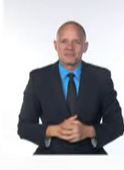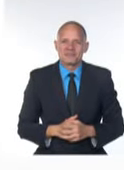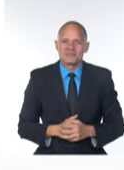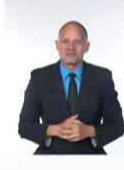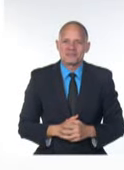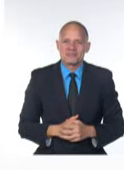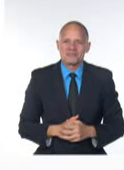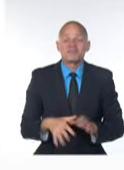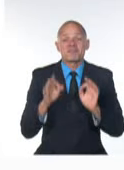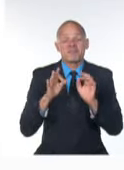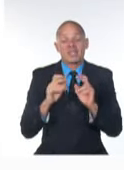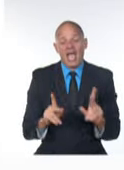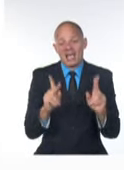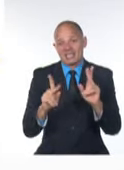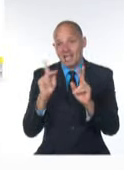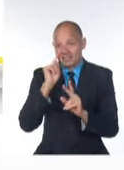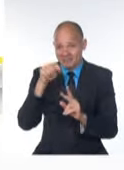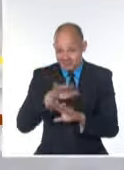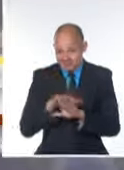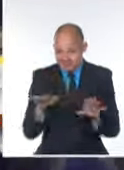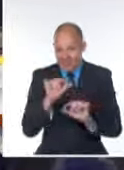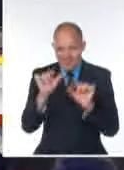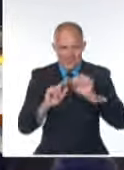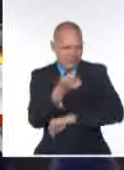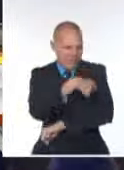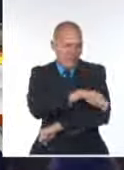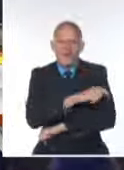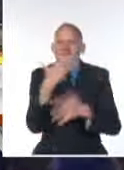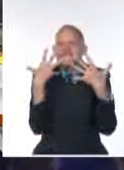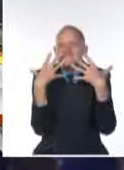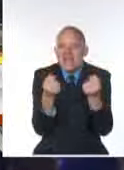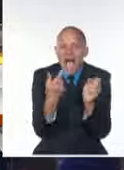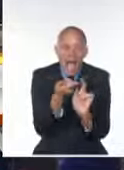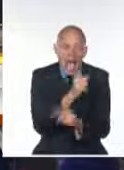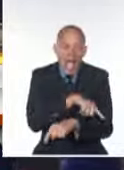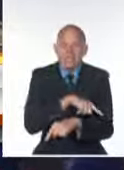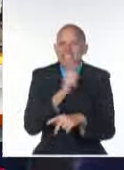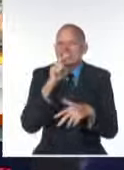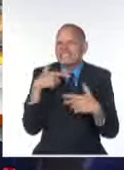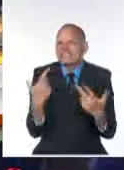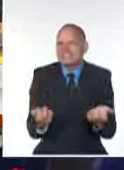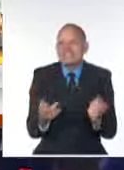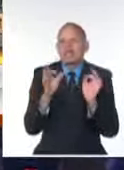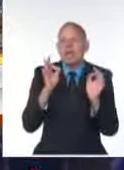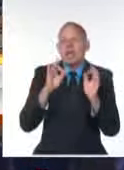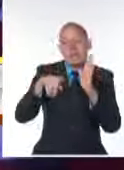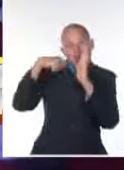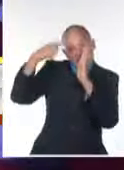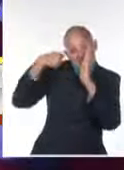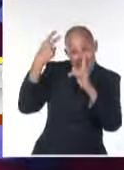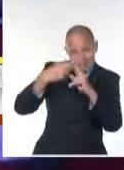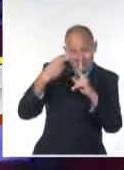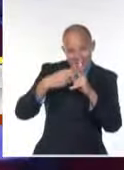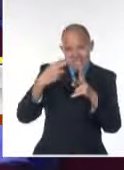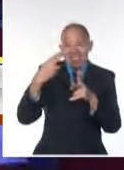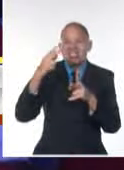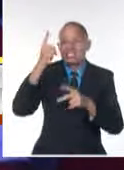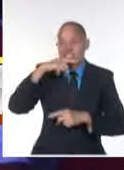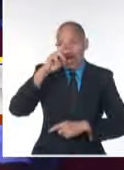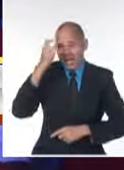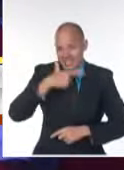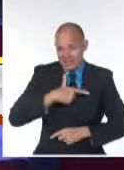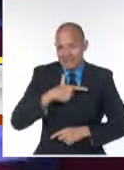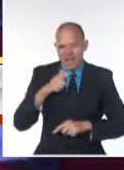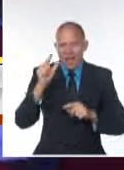Calendario caló hondo en el público cubano y así se demostró este sábado en el Cine Yara. A sala llena tuvo lugar la premier del último capítulo